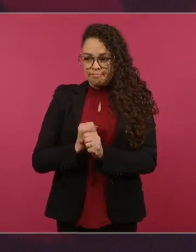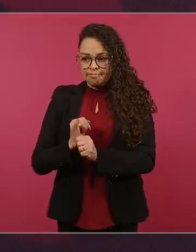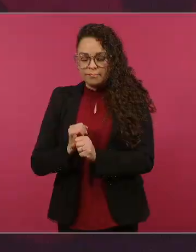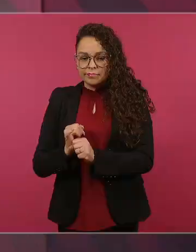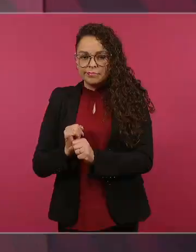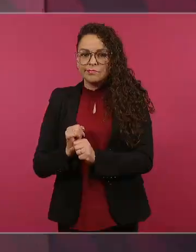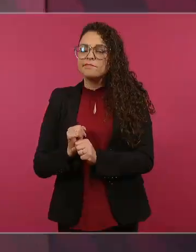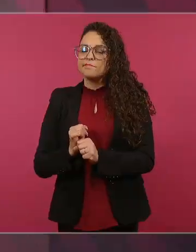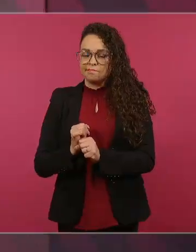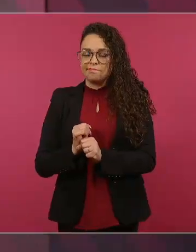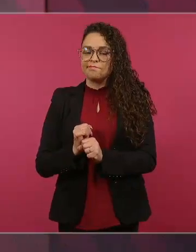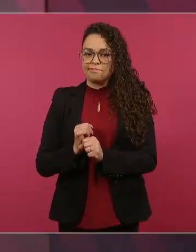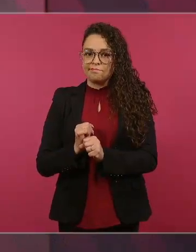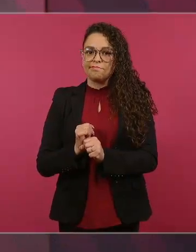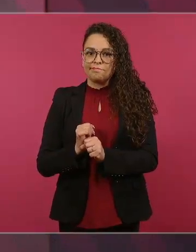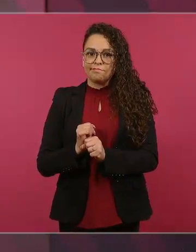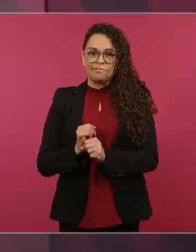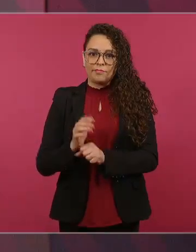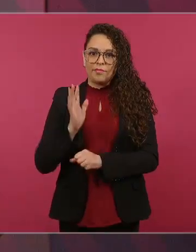pues no había